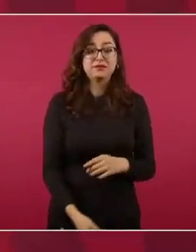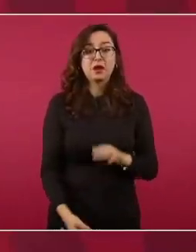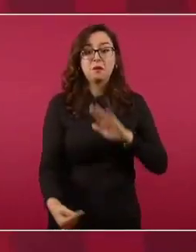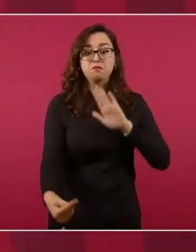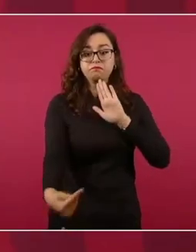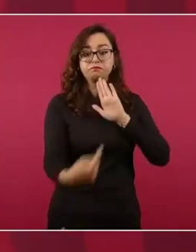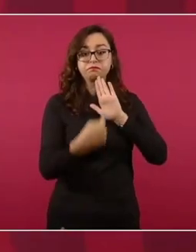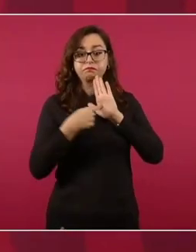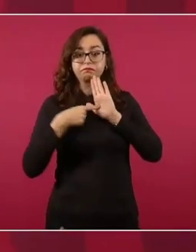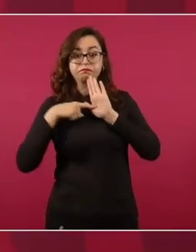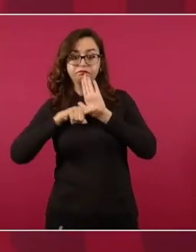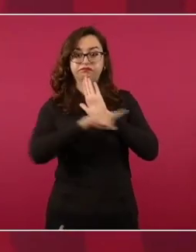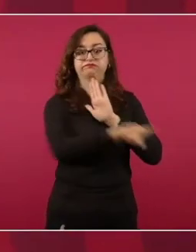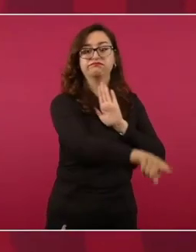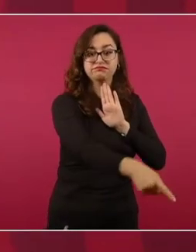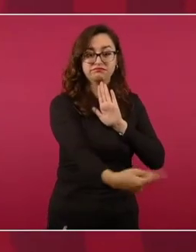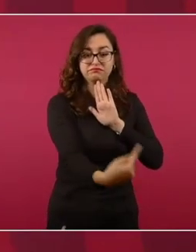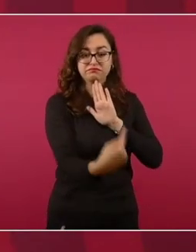Tiran así